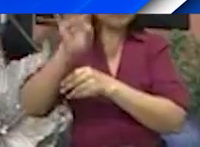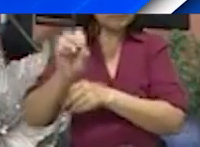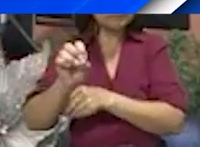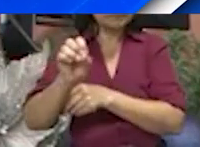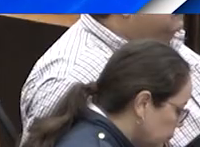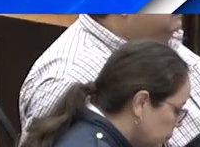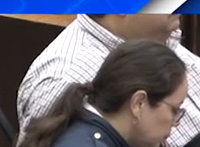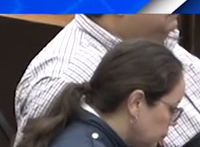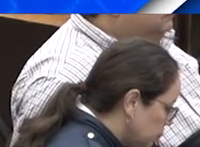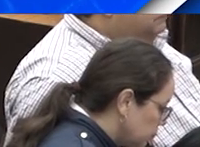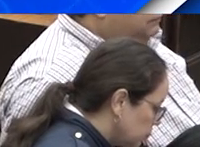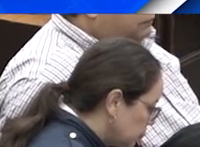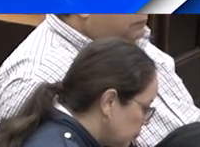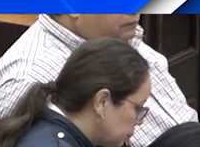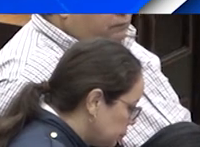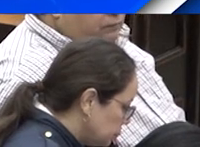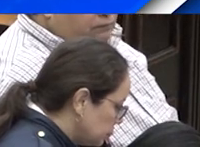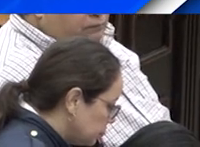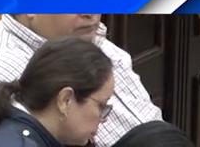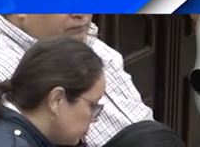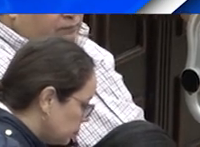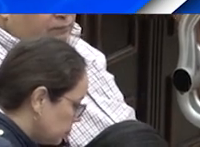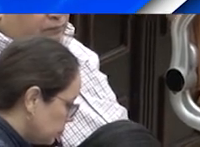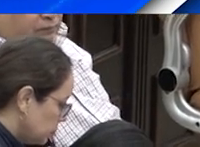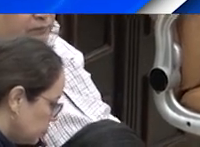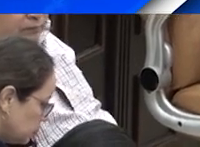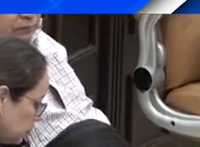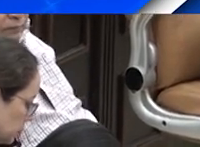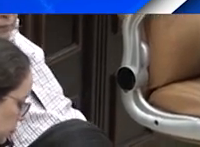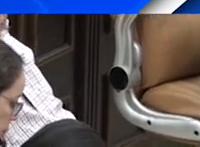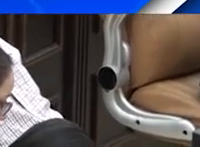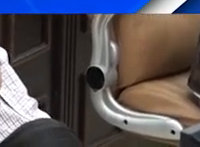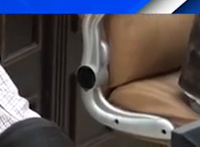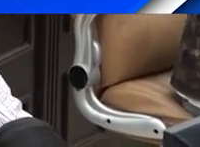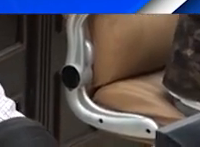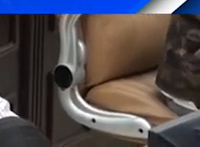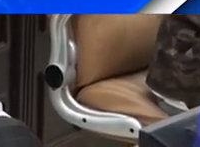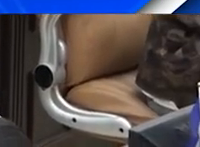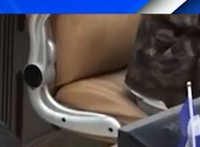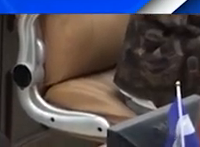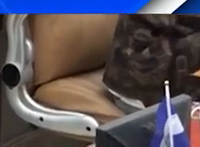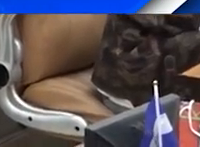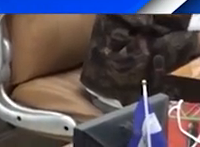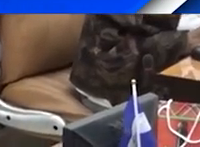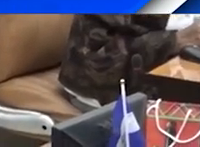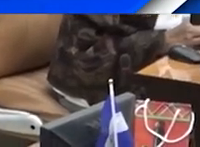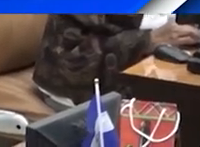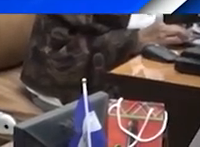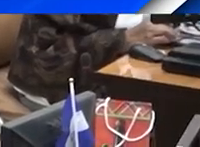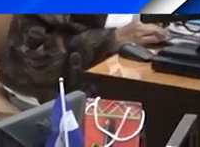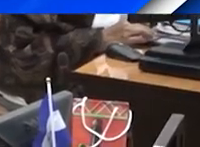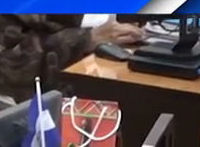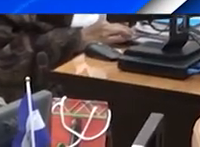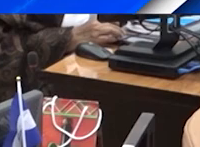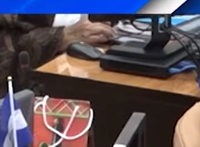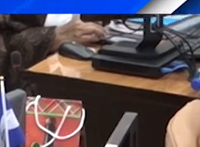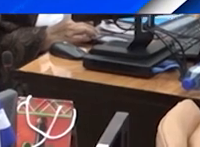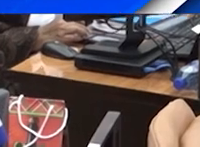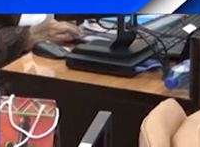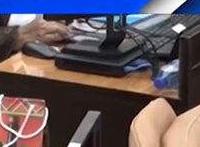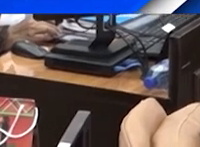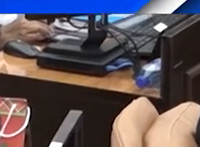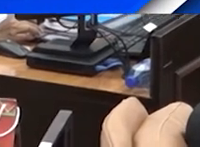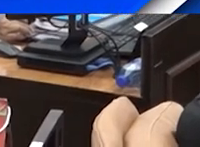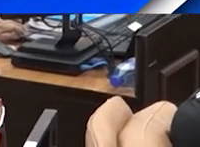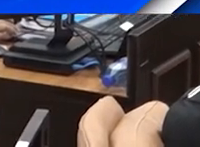340. Se estima que en dicha recopilación y exploración se identificaron 56 normas jurídicas